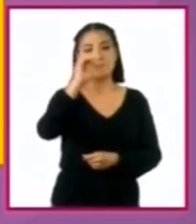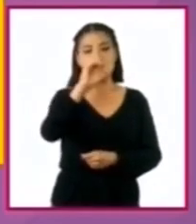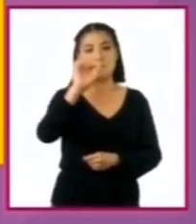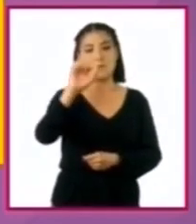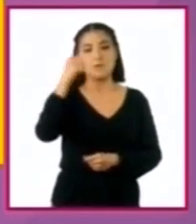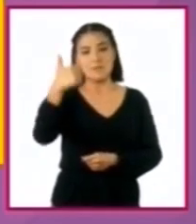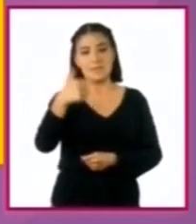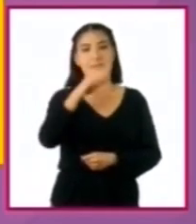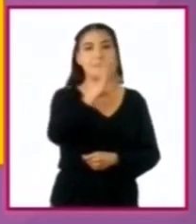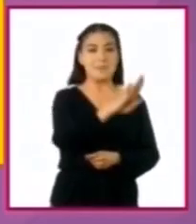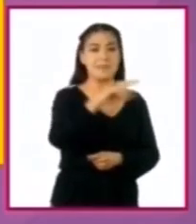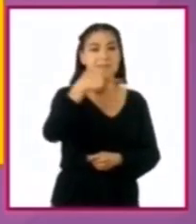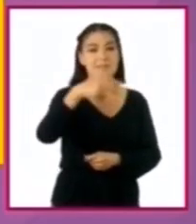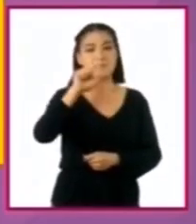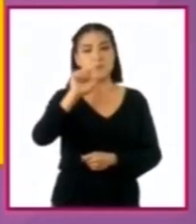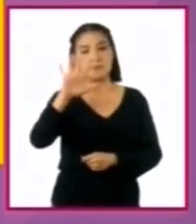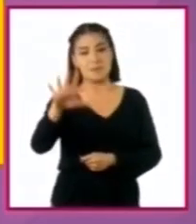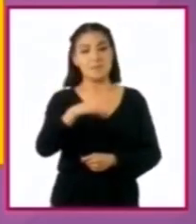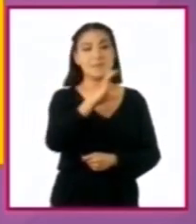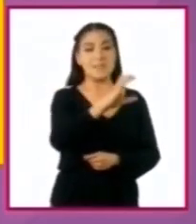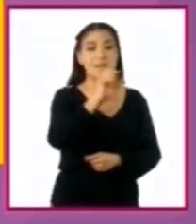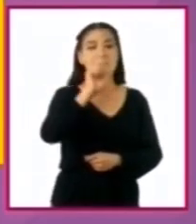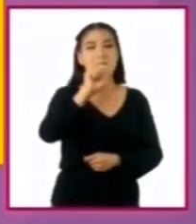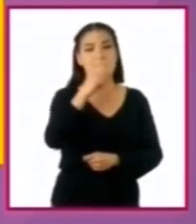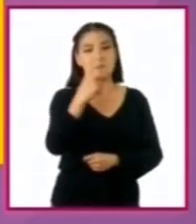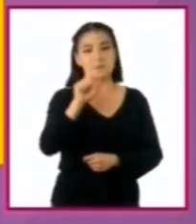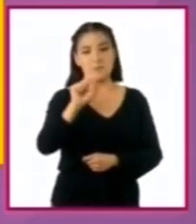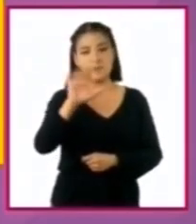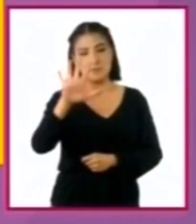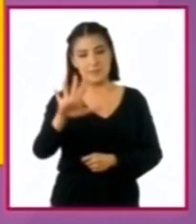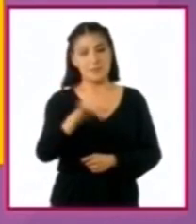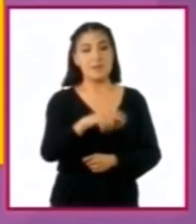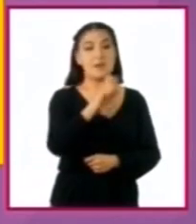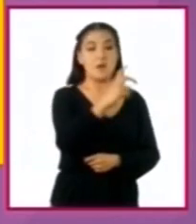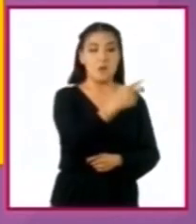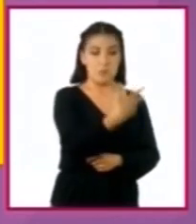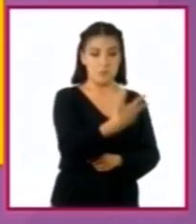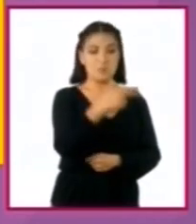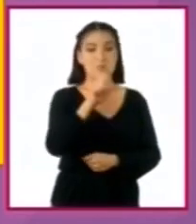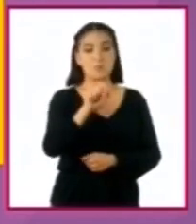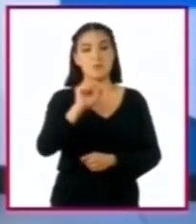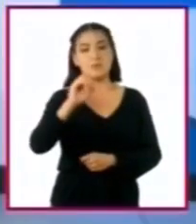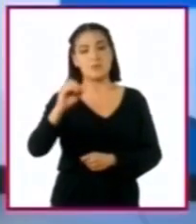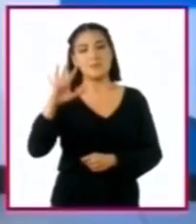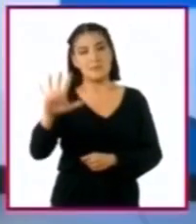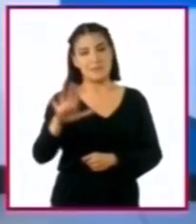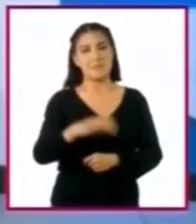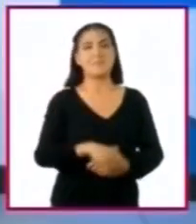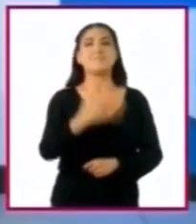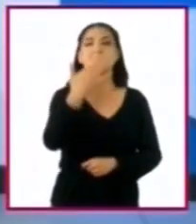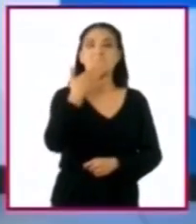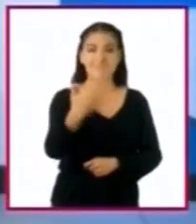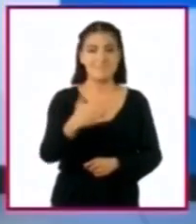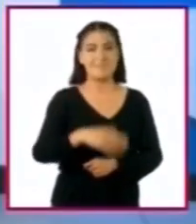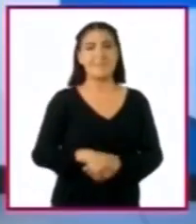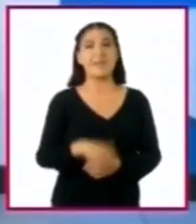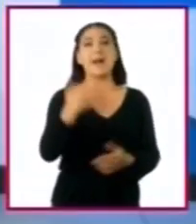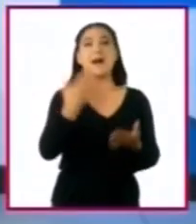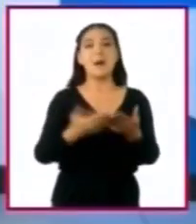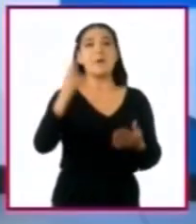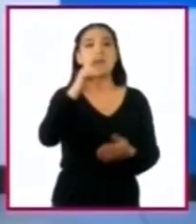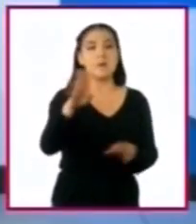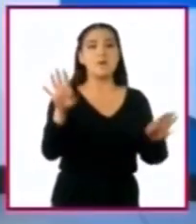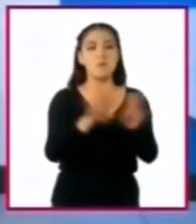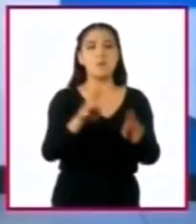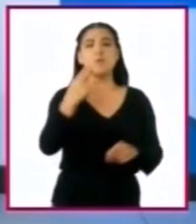décimos, 22 enteros, 5 centésimos, 8 enteros, 5 milésimos. Muy bien. Ahora haremos